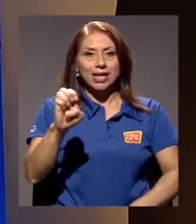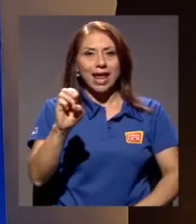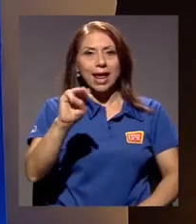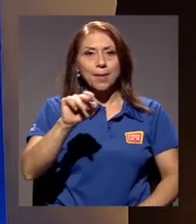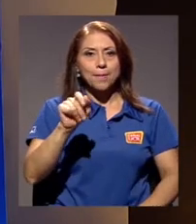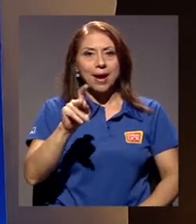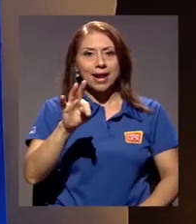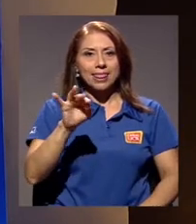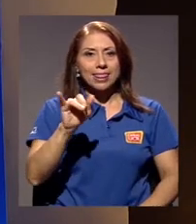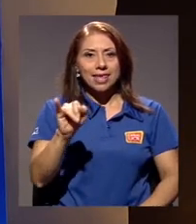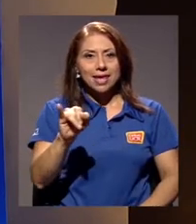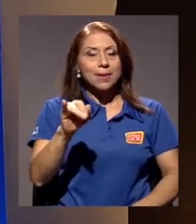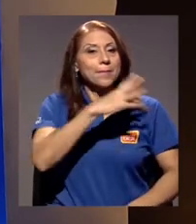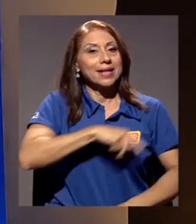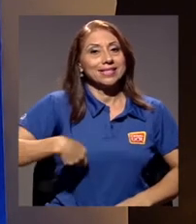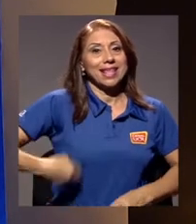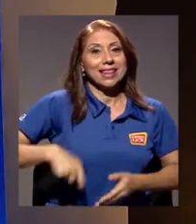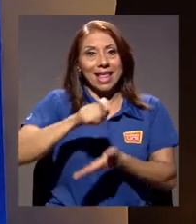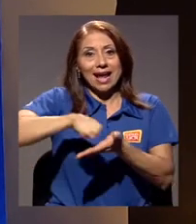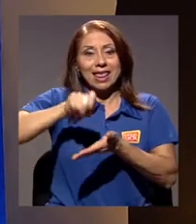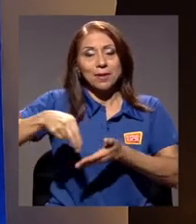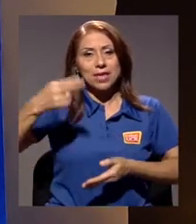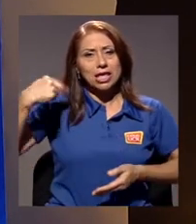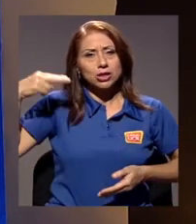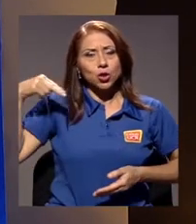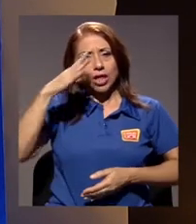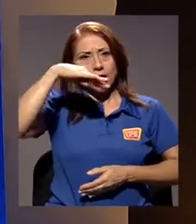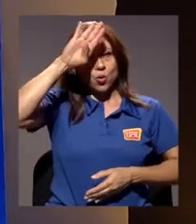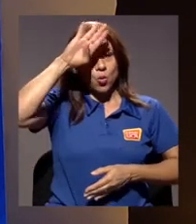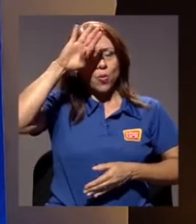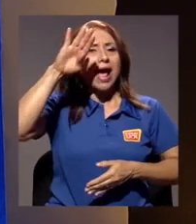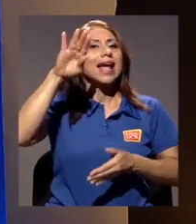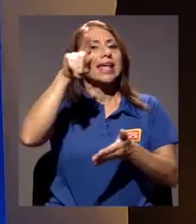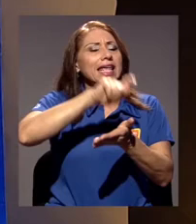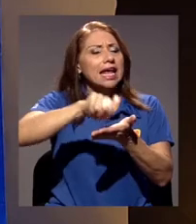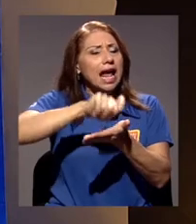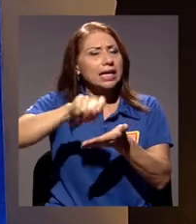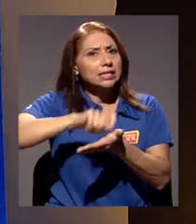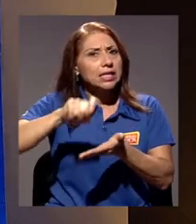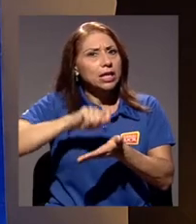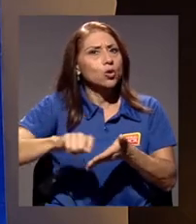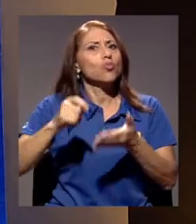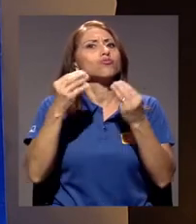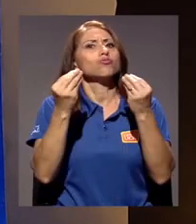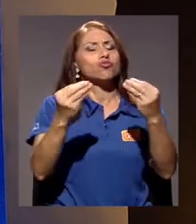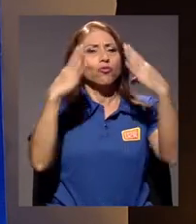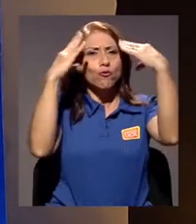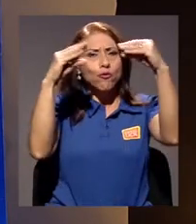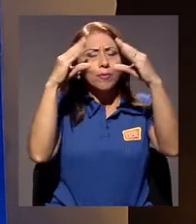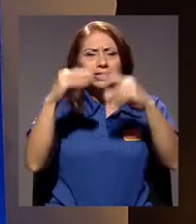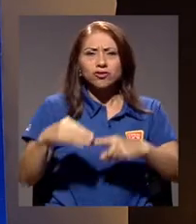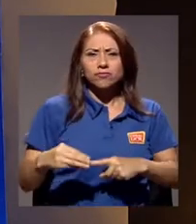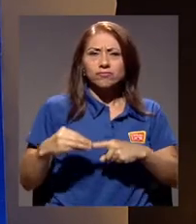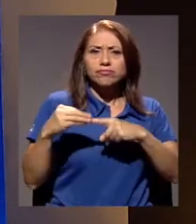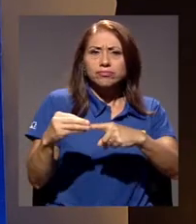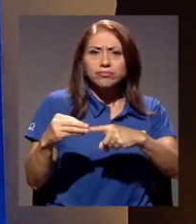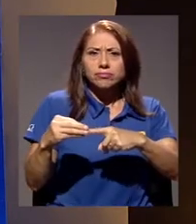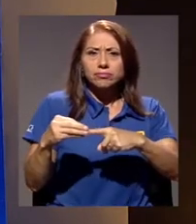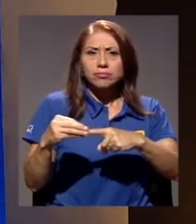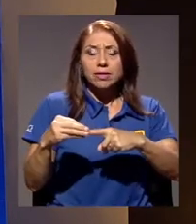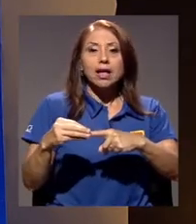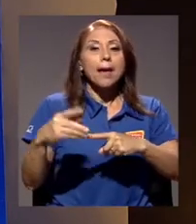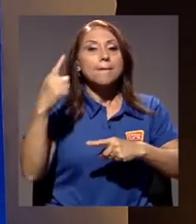academia de la historia de cuba quien ha escrito un ensayo sustantivo sobre el significado para la